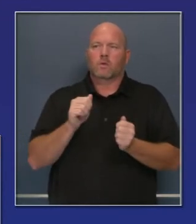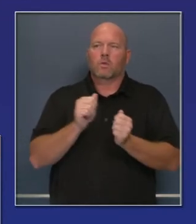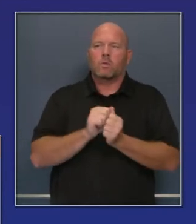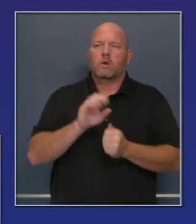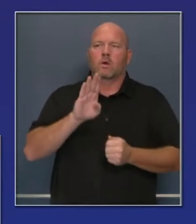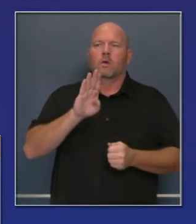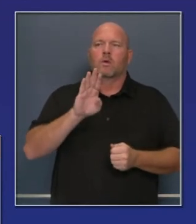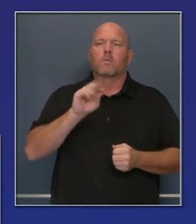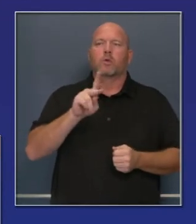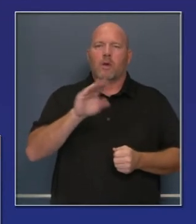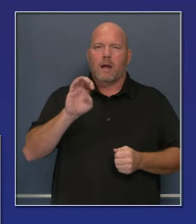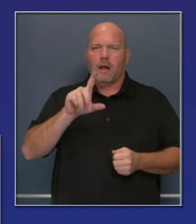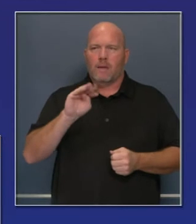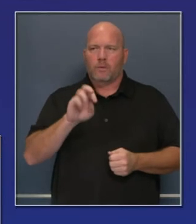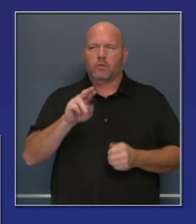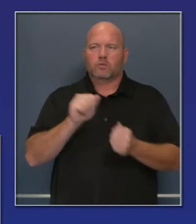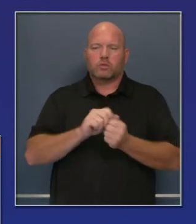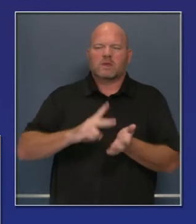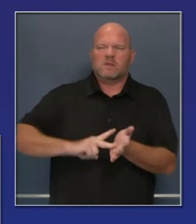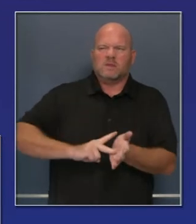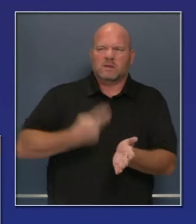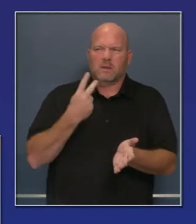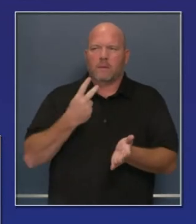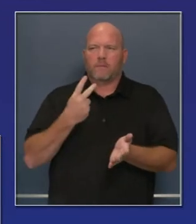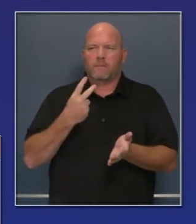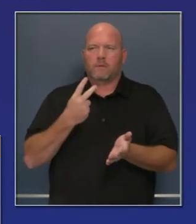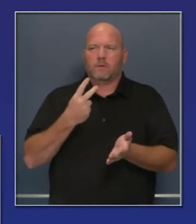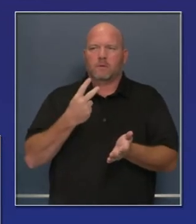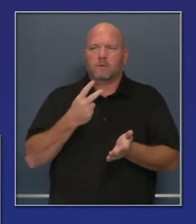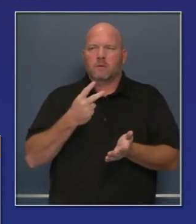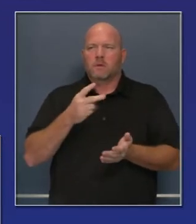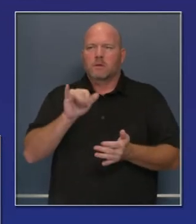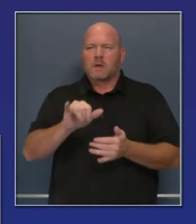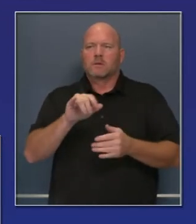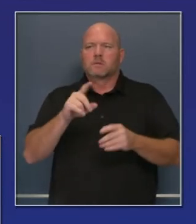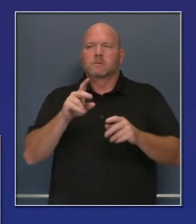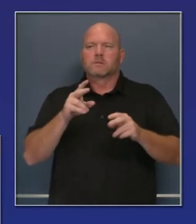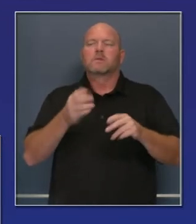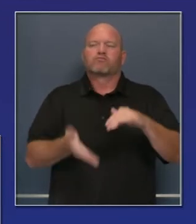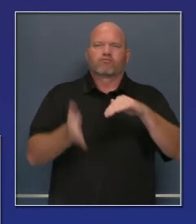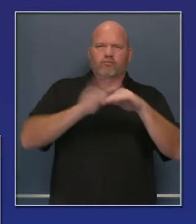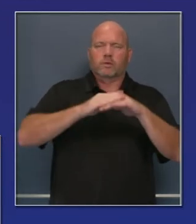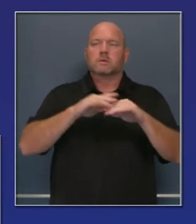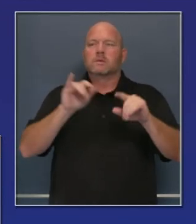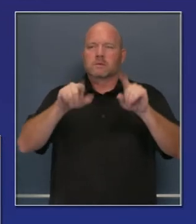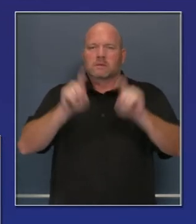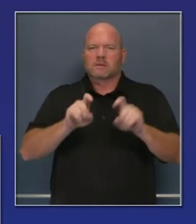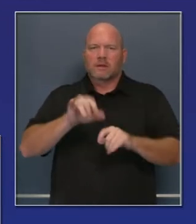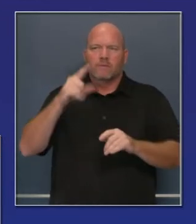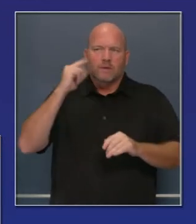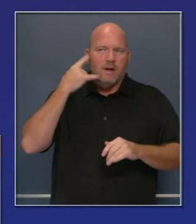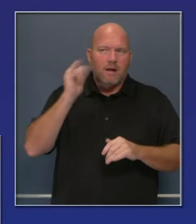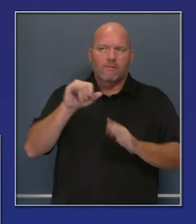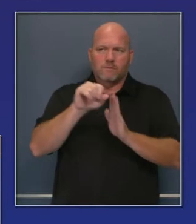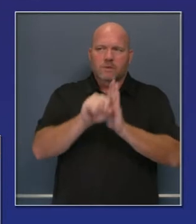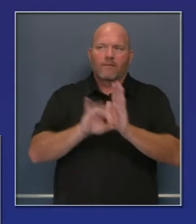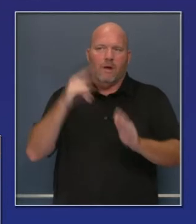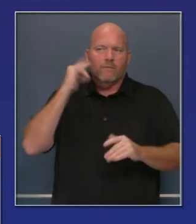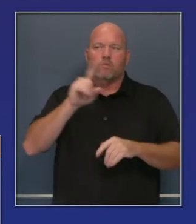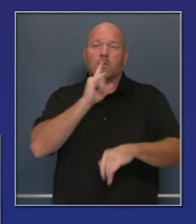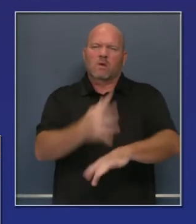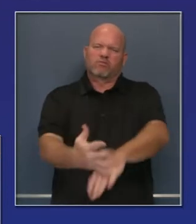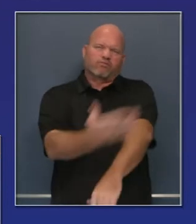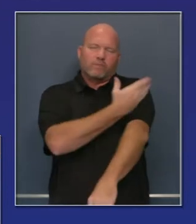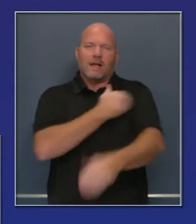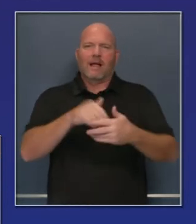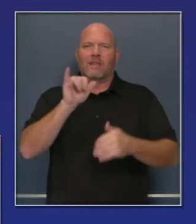Elmer y nuestros esfuerzos de duplicar la capacidad de hacer pruebas en el estado de California. Se está logrando verdadero progreso